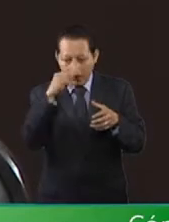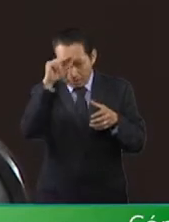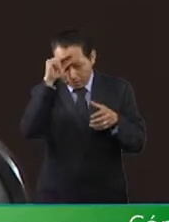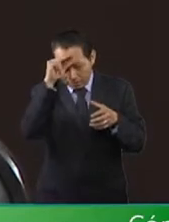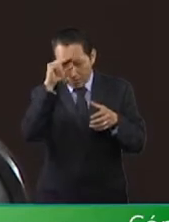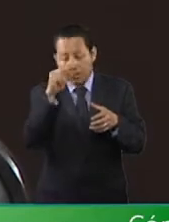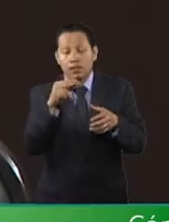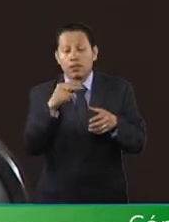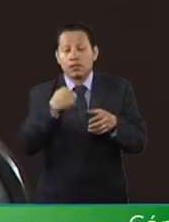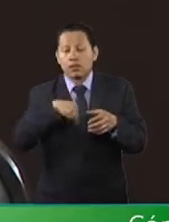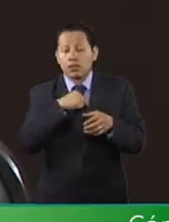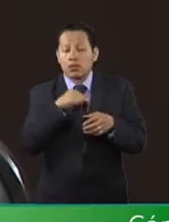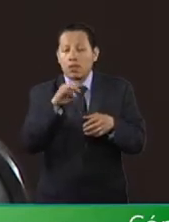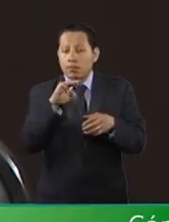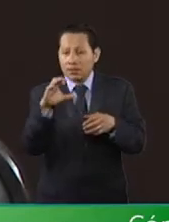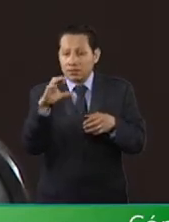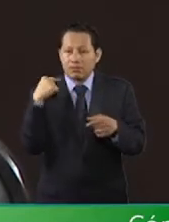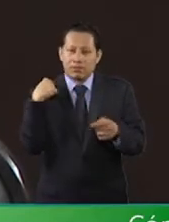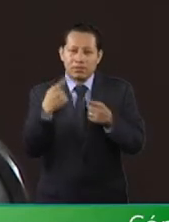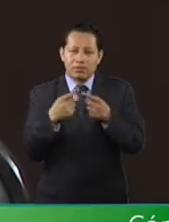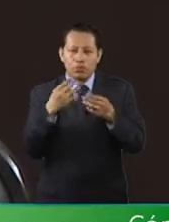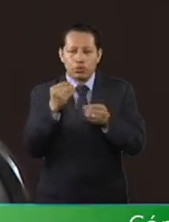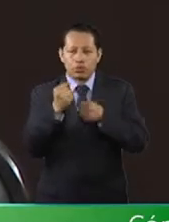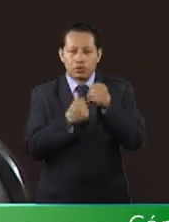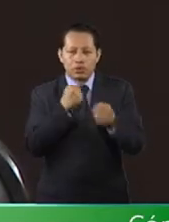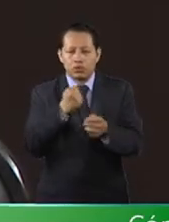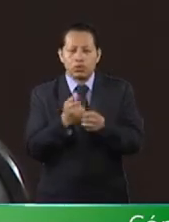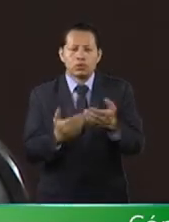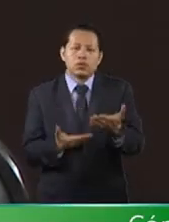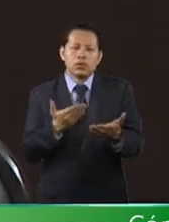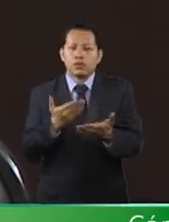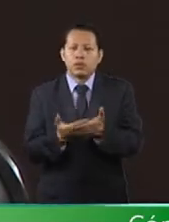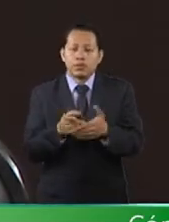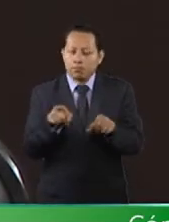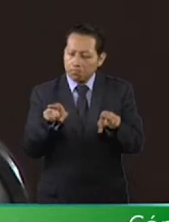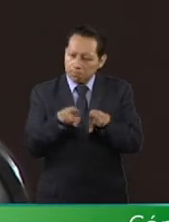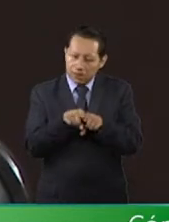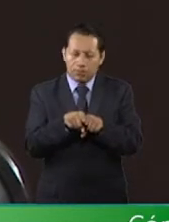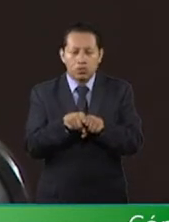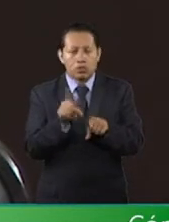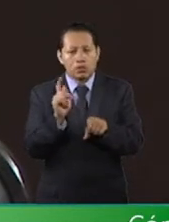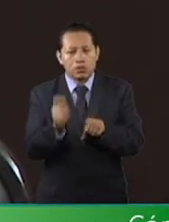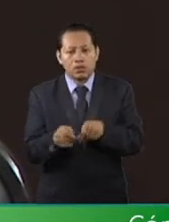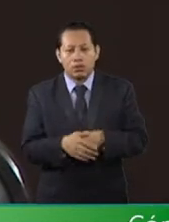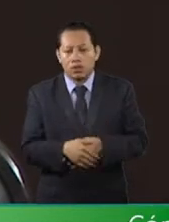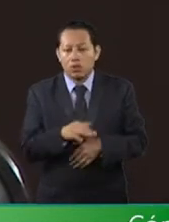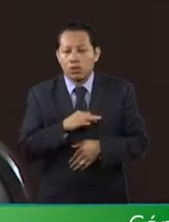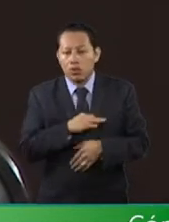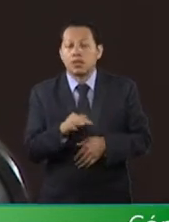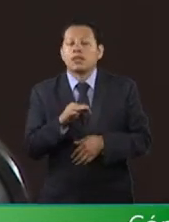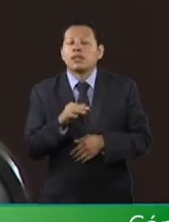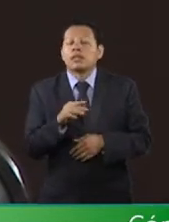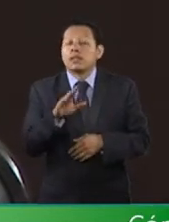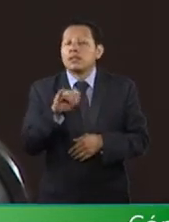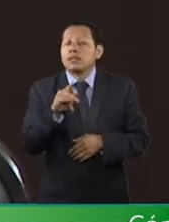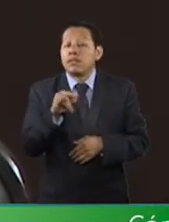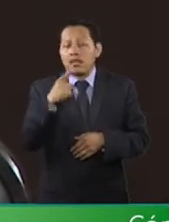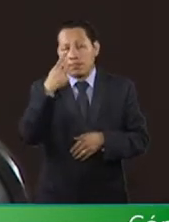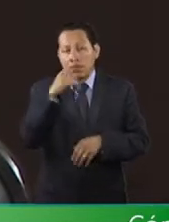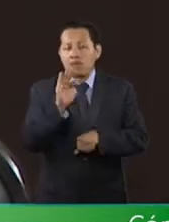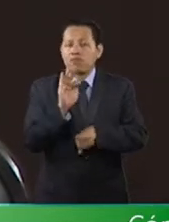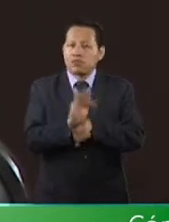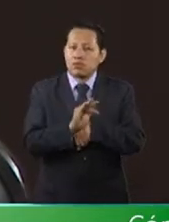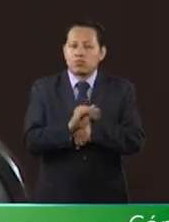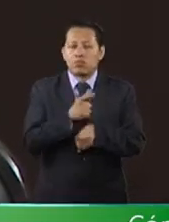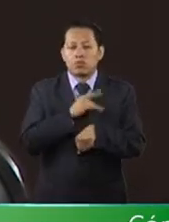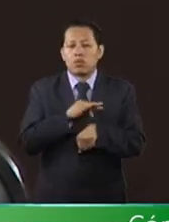ciudadano desde hace muchos años hemos planteado esa alternativa una vía civil para fortalecer